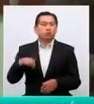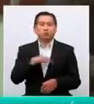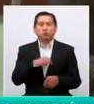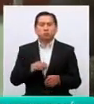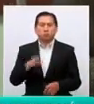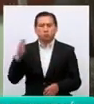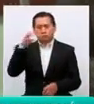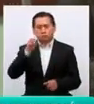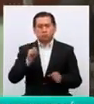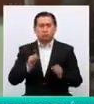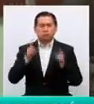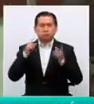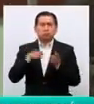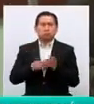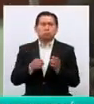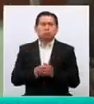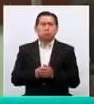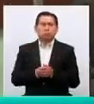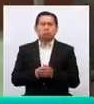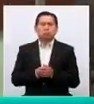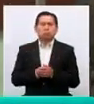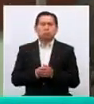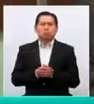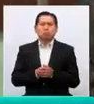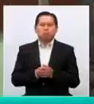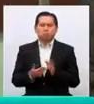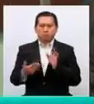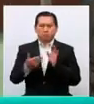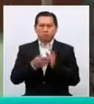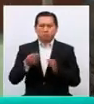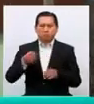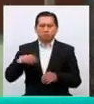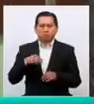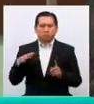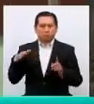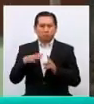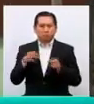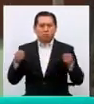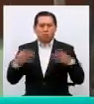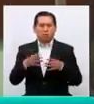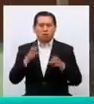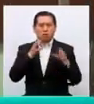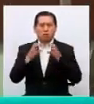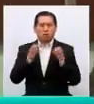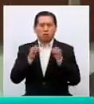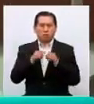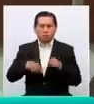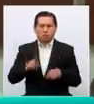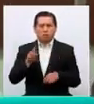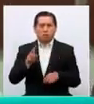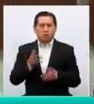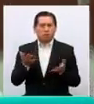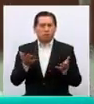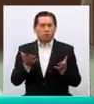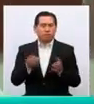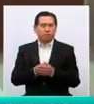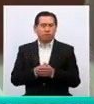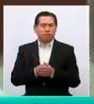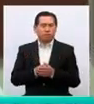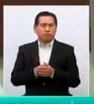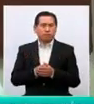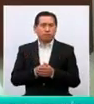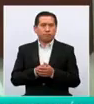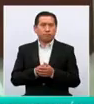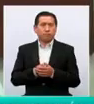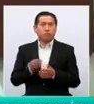absolutamente extrañados que se nos llame terrorista comunicacional y también a nuestro medio.